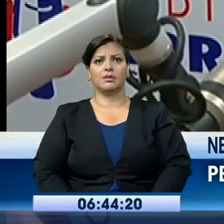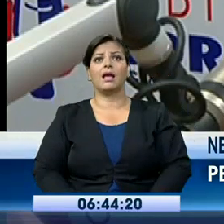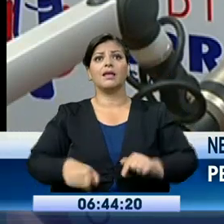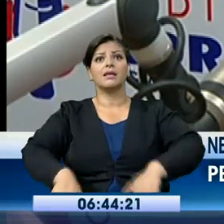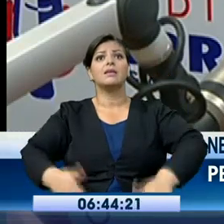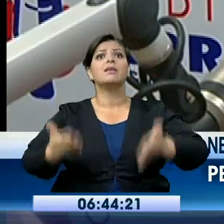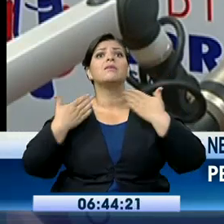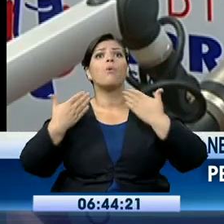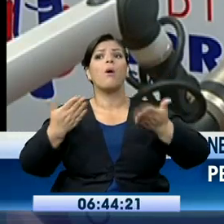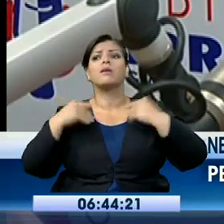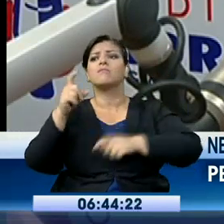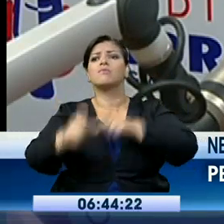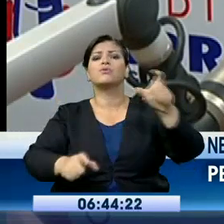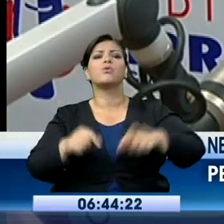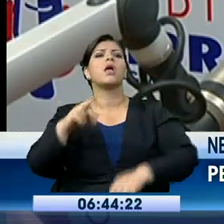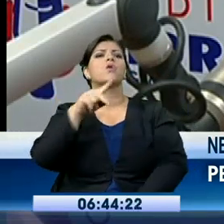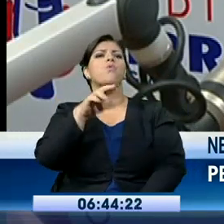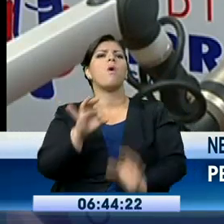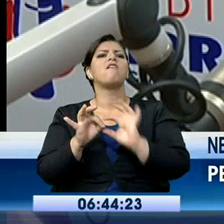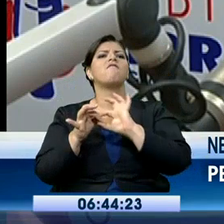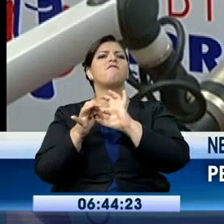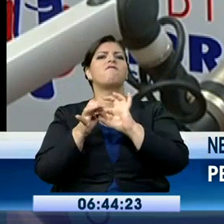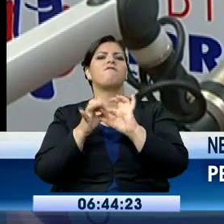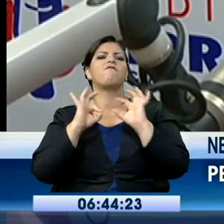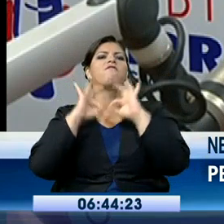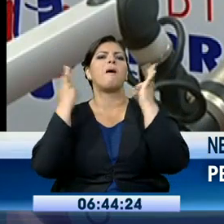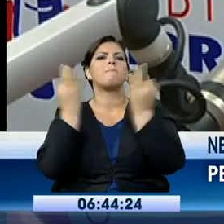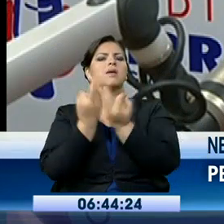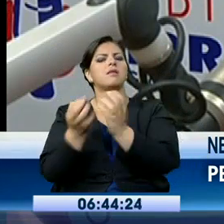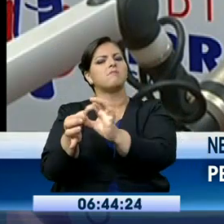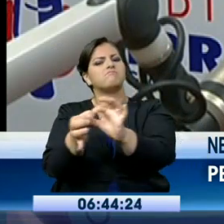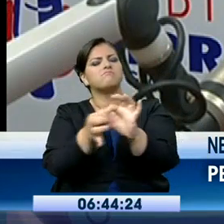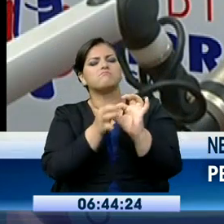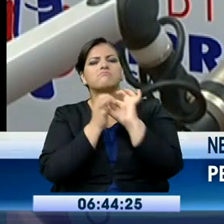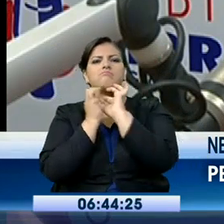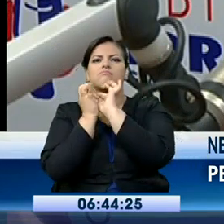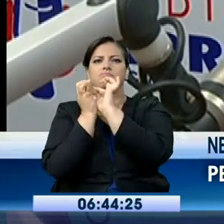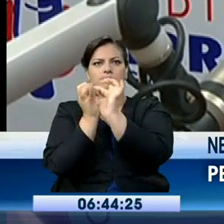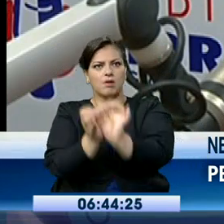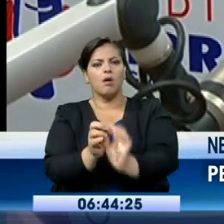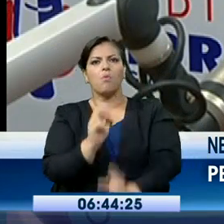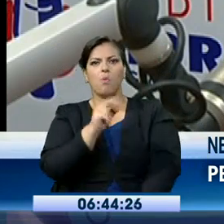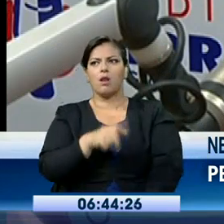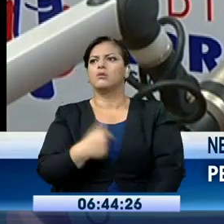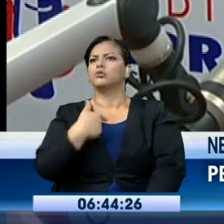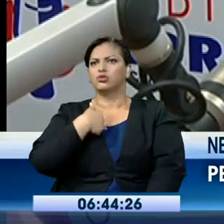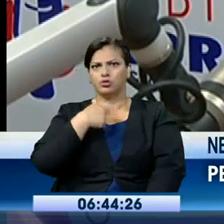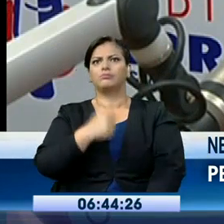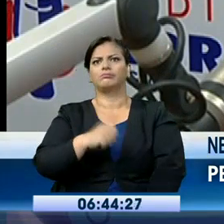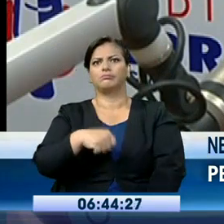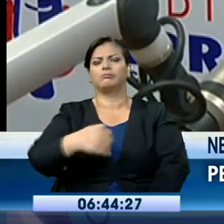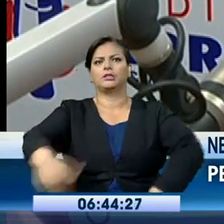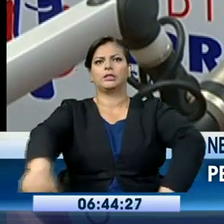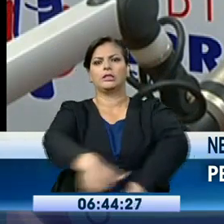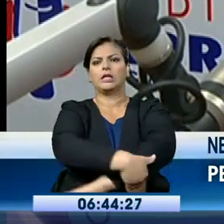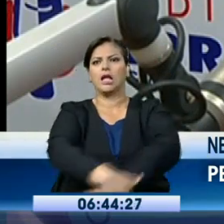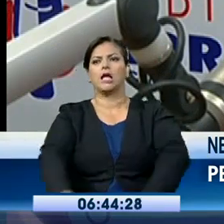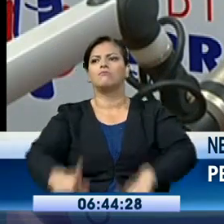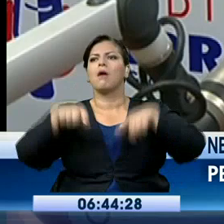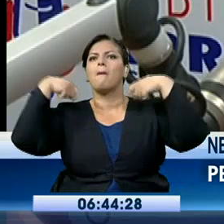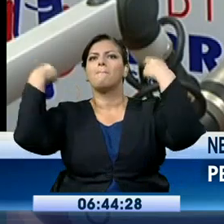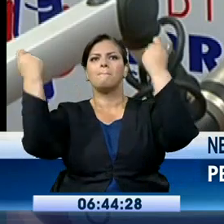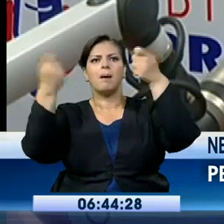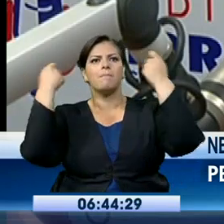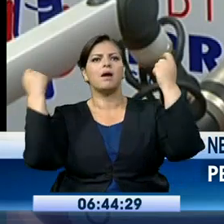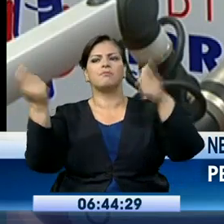Y mi familia, ni la chica ni la grande, debe correr peligro. De manera que yo sí voy a estar en la campaña, con